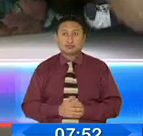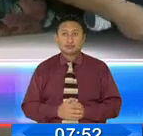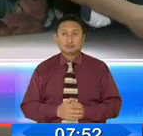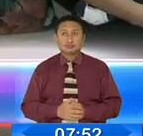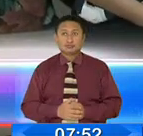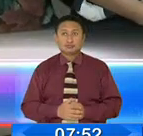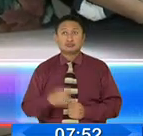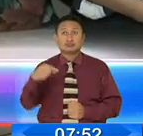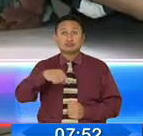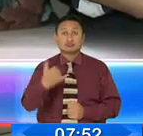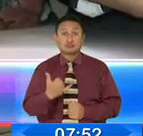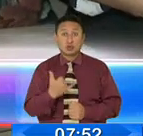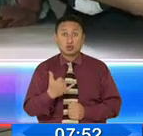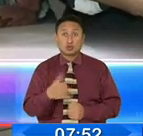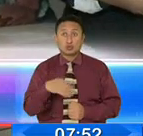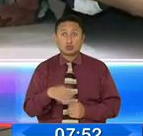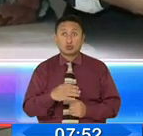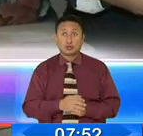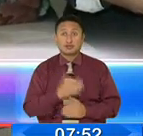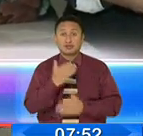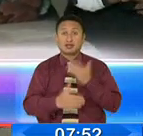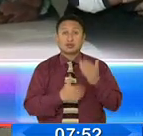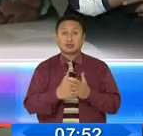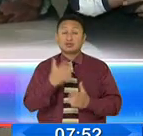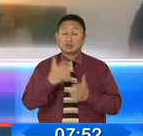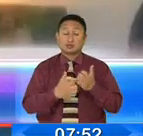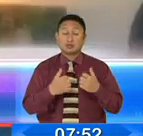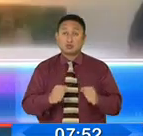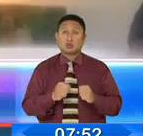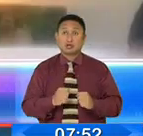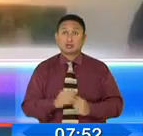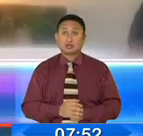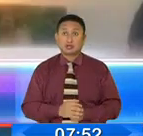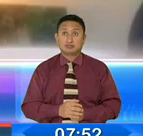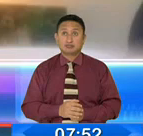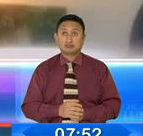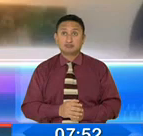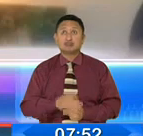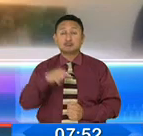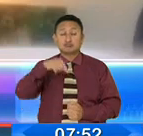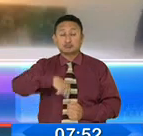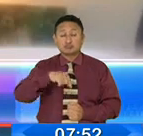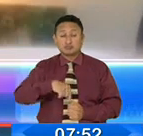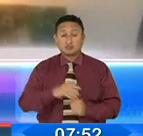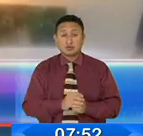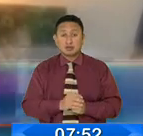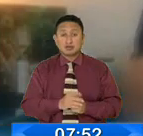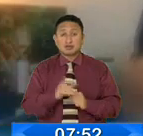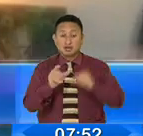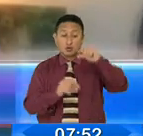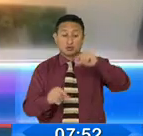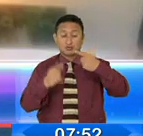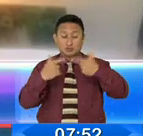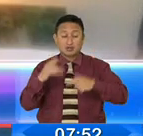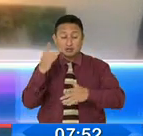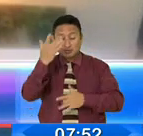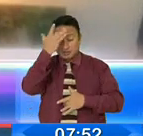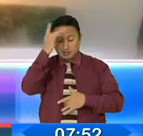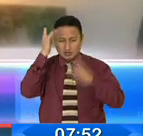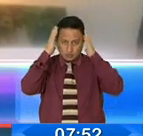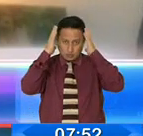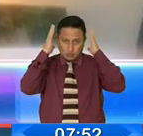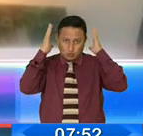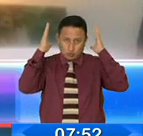hacían, esto podía acarrear un sinnúmero de consecuencias. Ellos pueden tener grados variables de hidrocefalia. Obviamente son